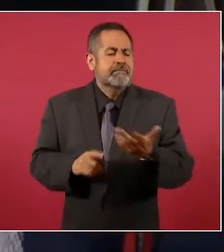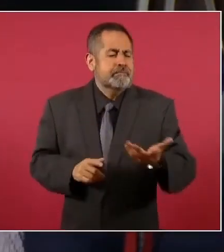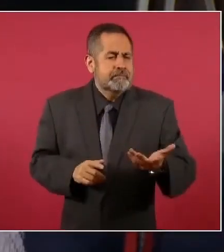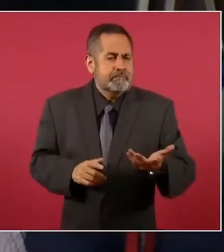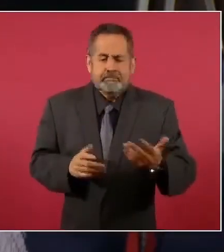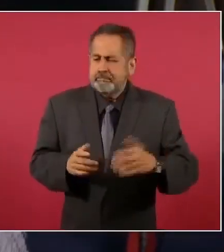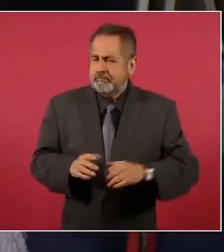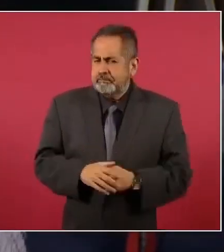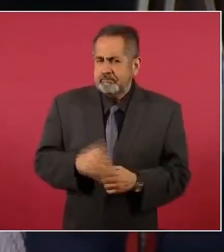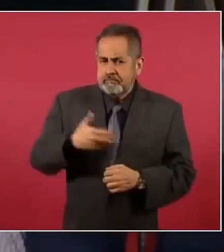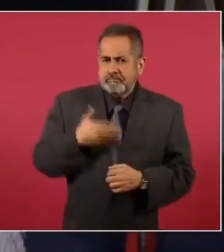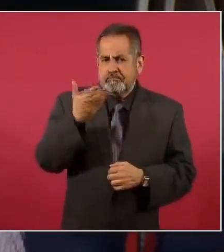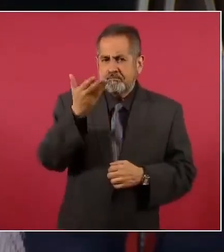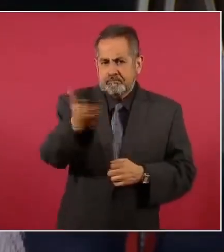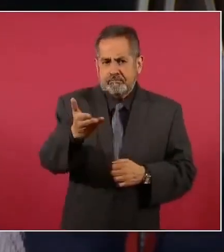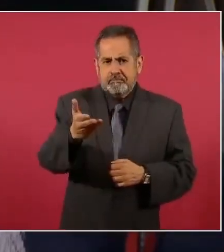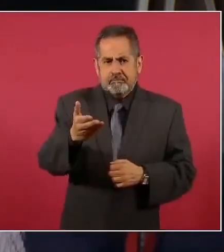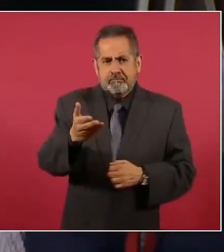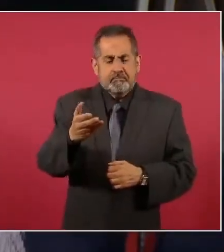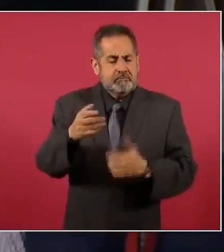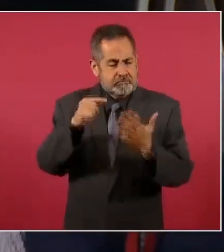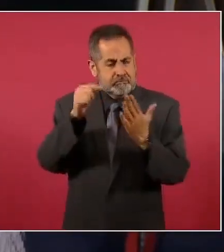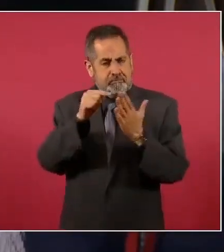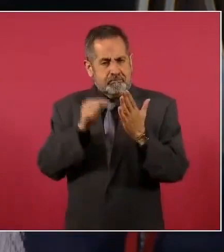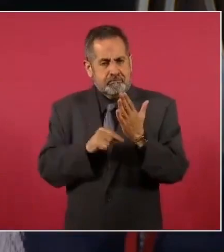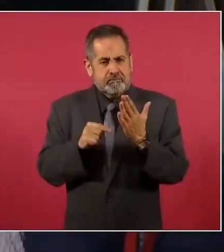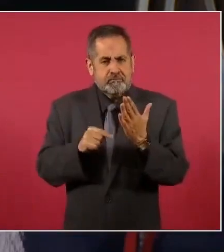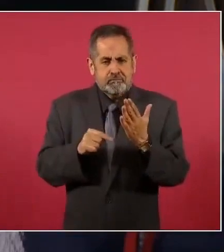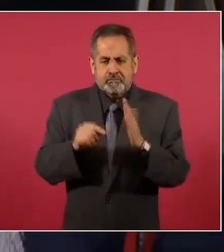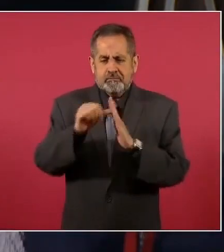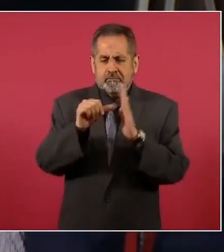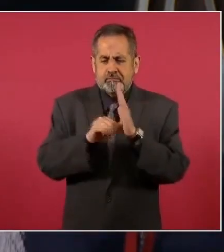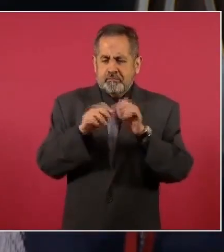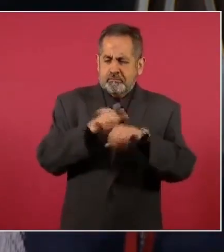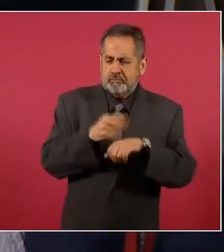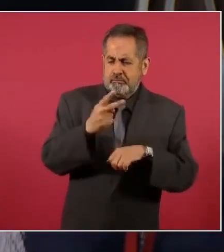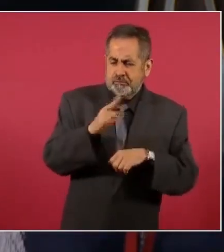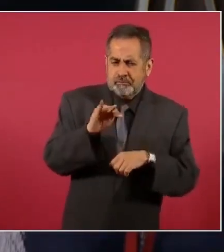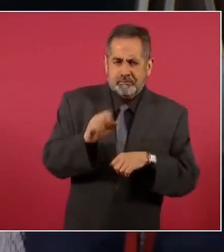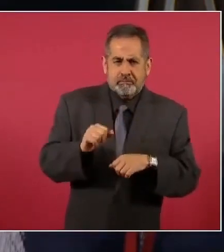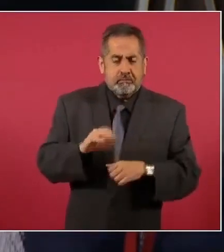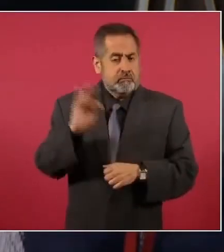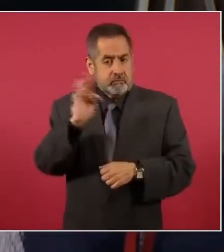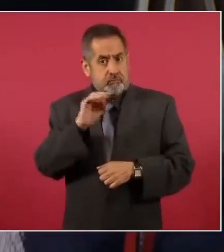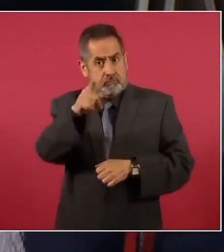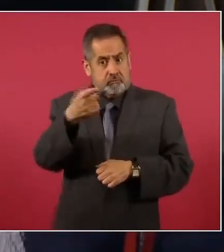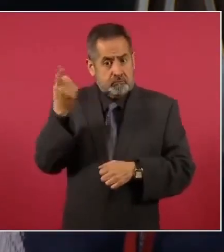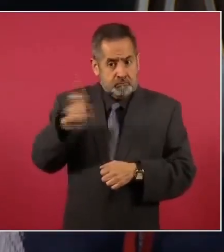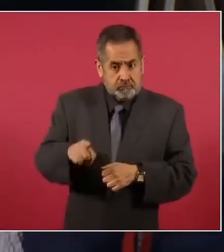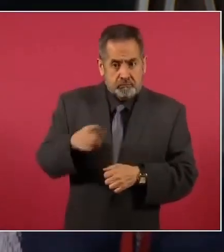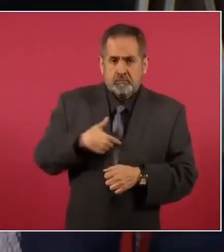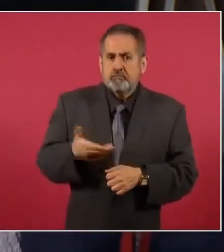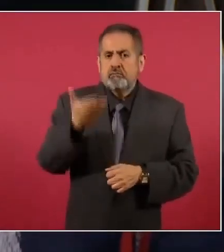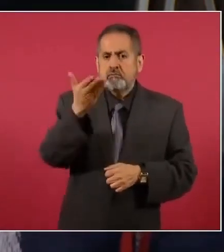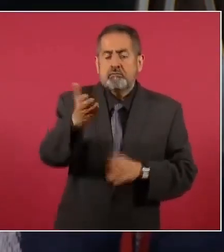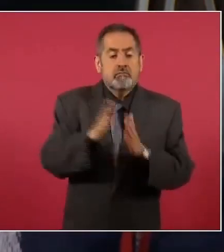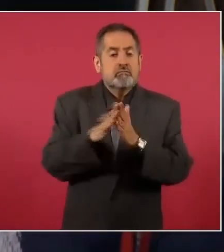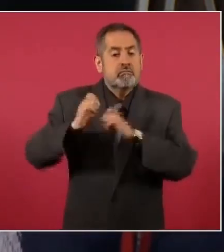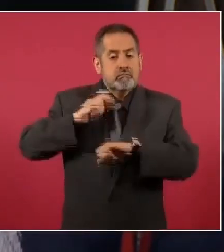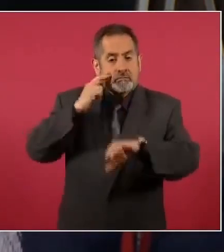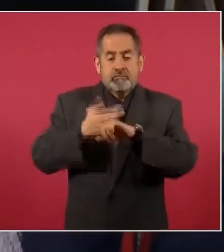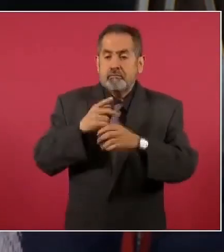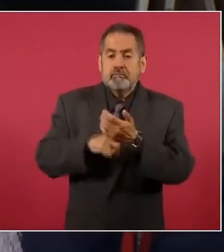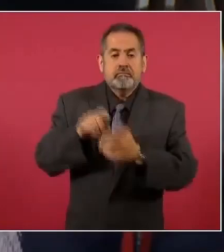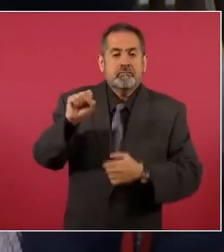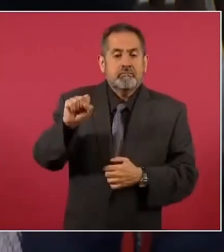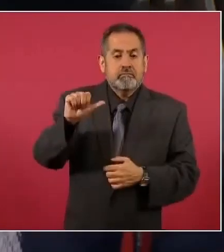Entonces, presidente, le solicito en términos Código Penal Federal, artículo 254 bis, si usted lo ordena, le pido que los titulares del